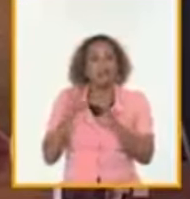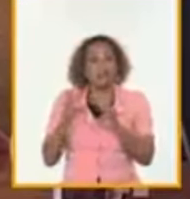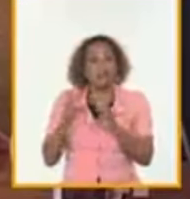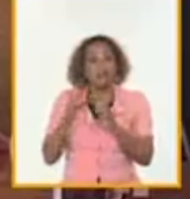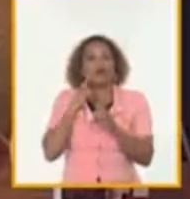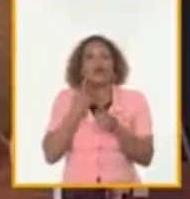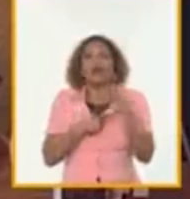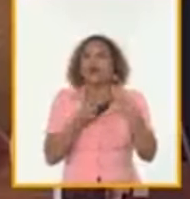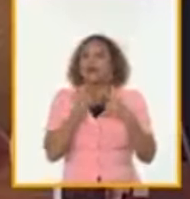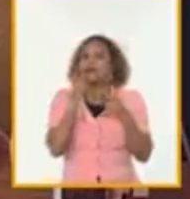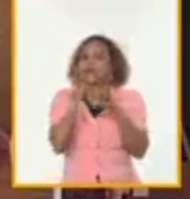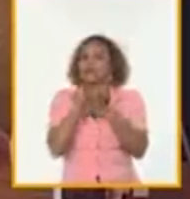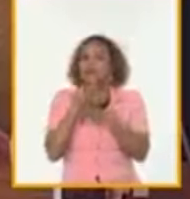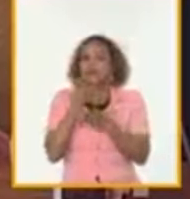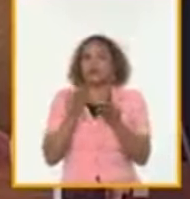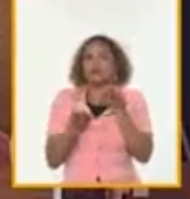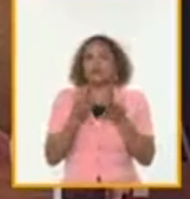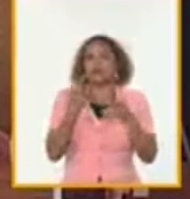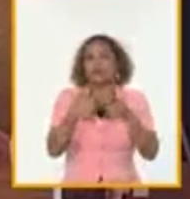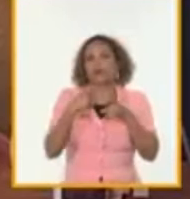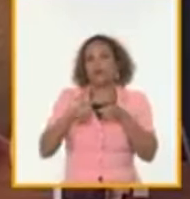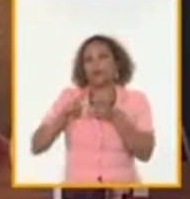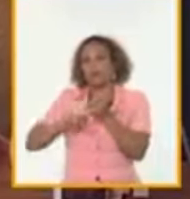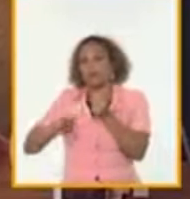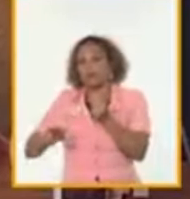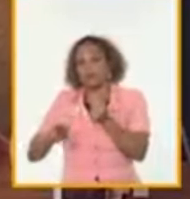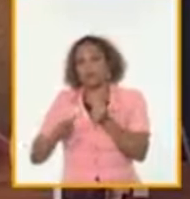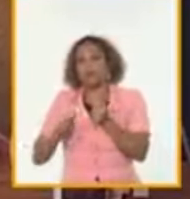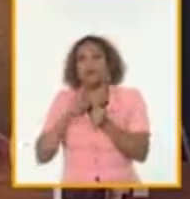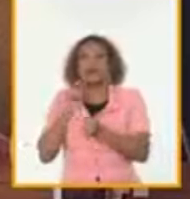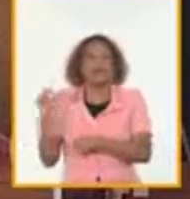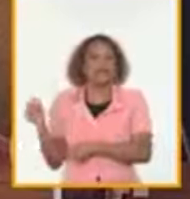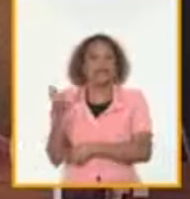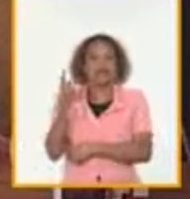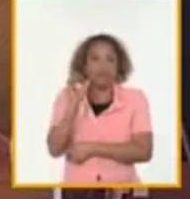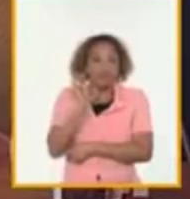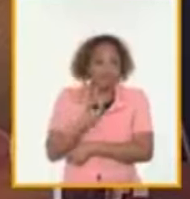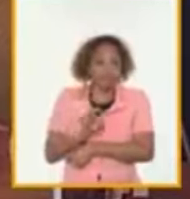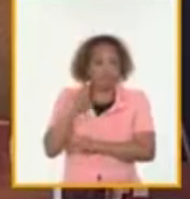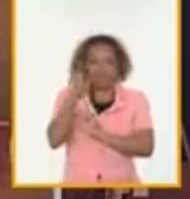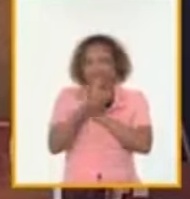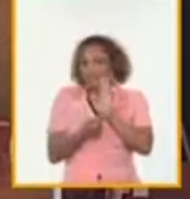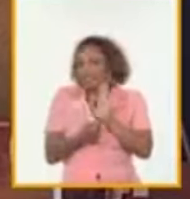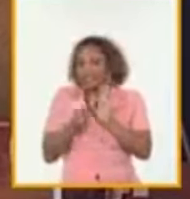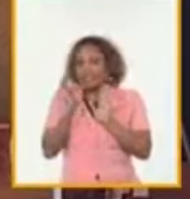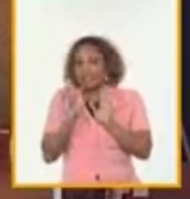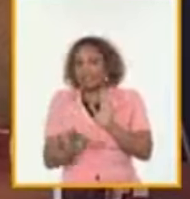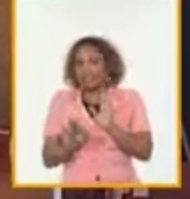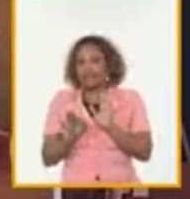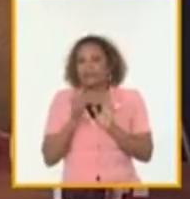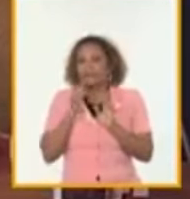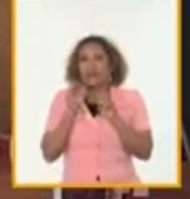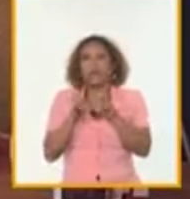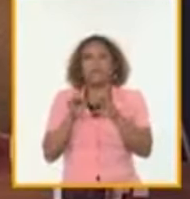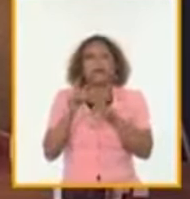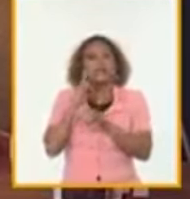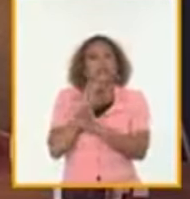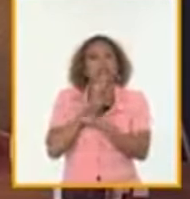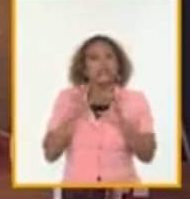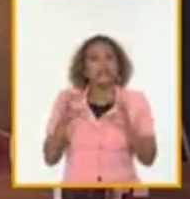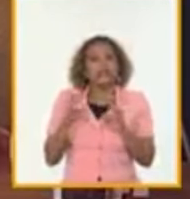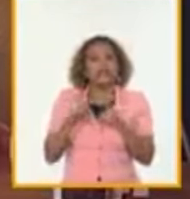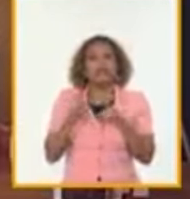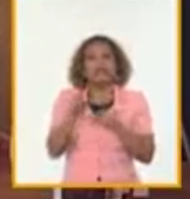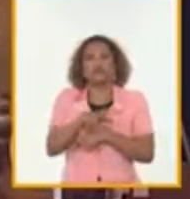diferente al resto de los parques científicos en el país es el único de su tipo un parque científico una